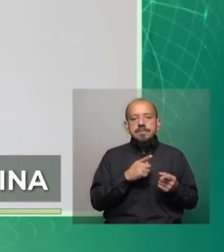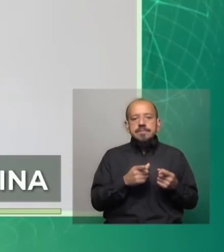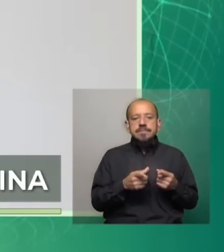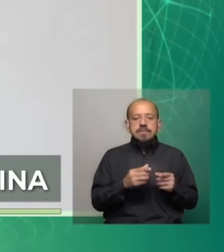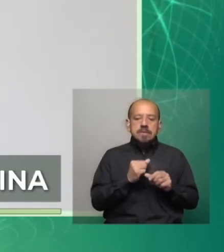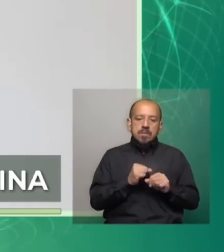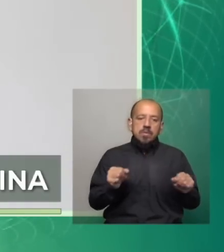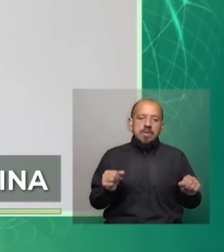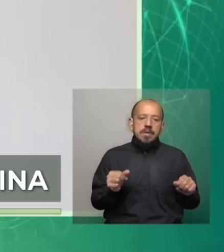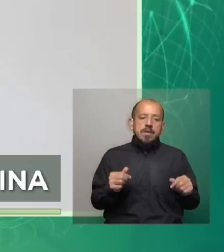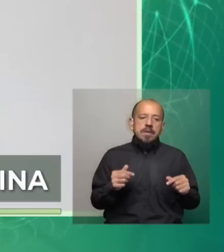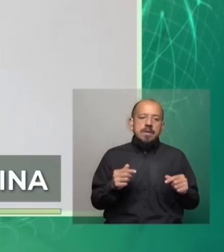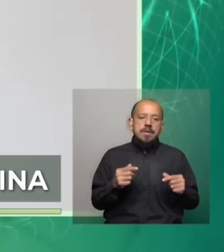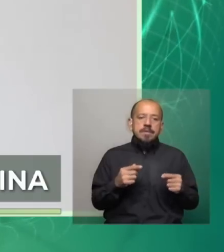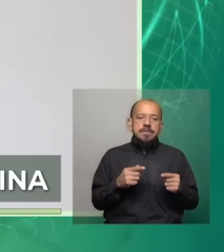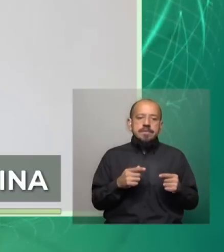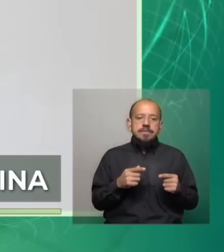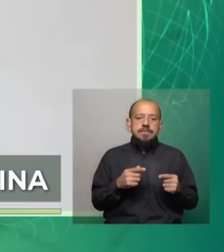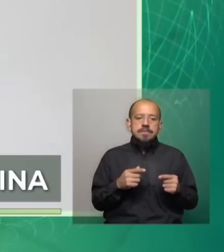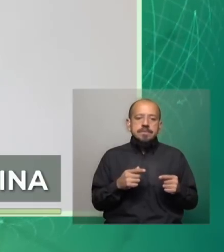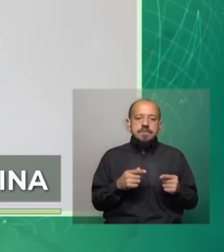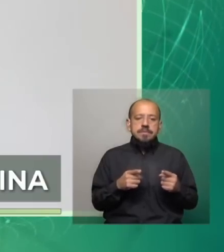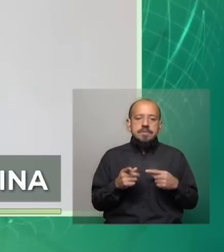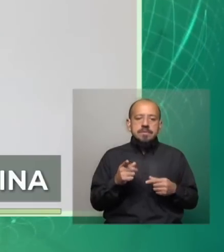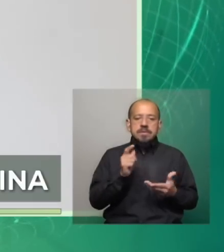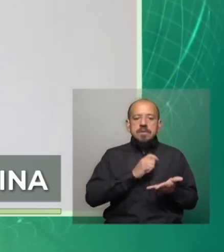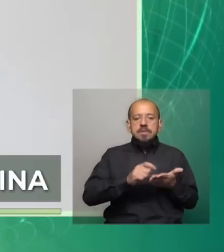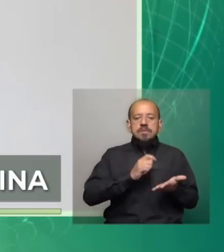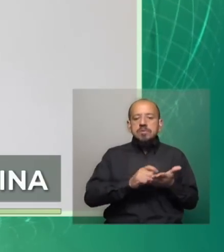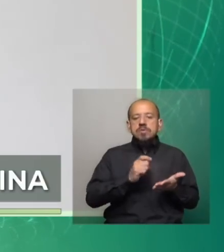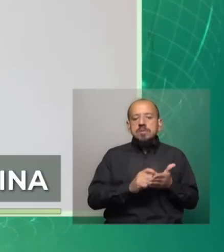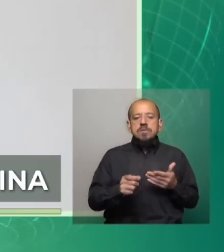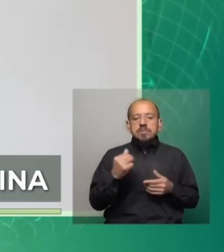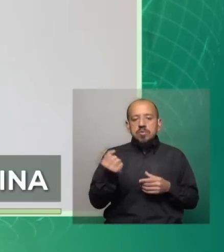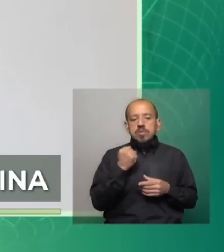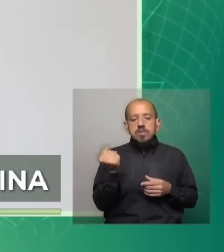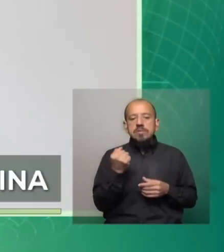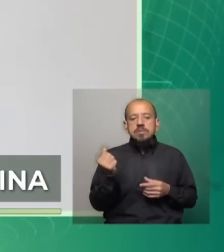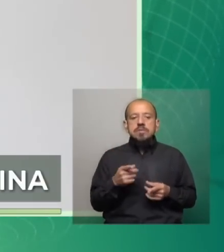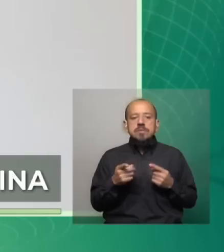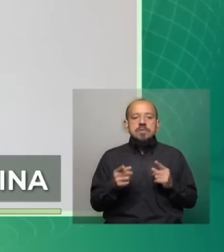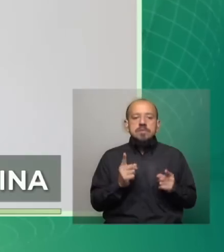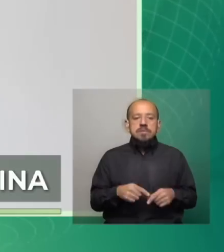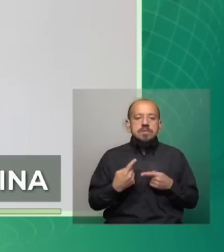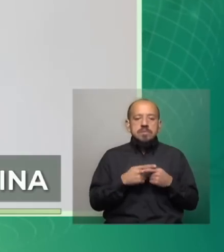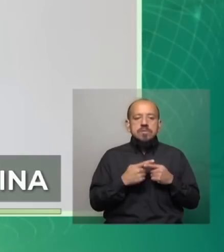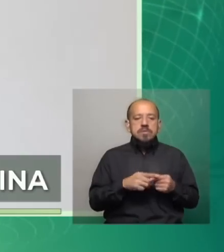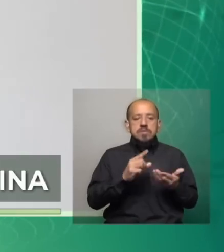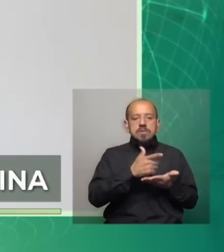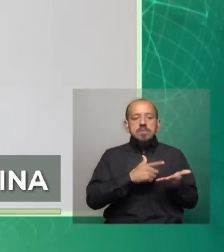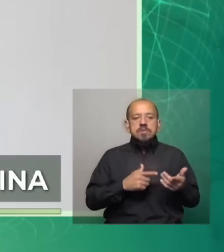puedan acercar a grandes escritores y escritoras y también donde sé la discusión literaria